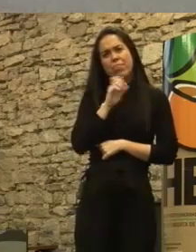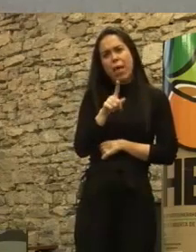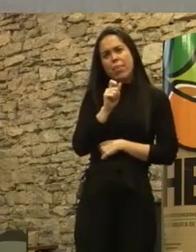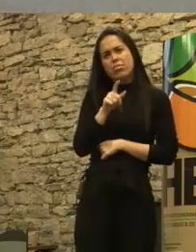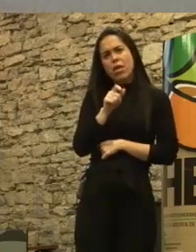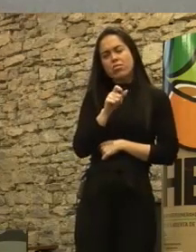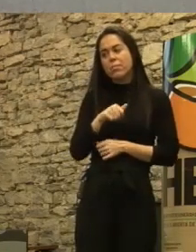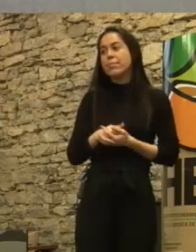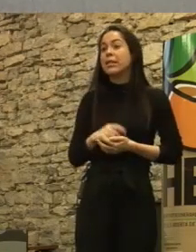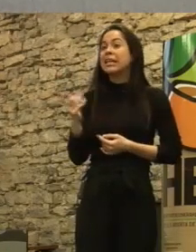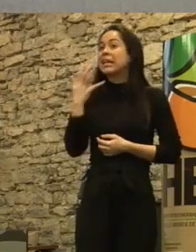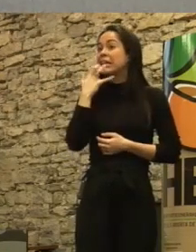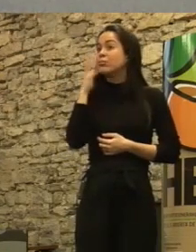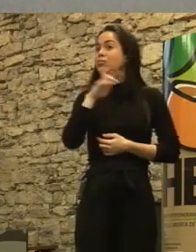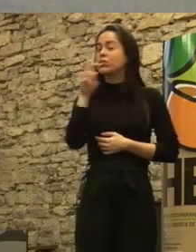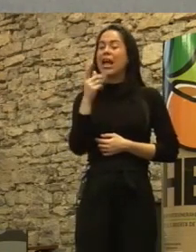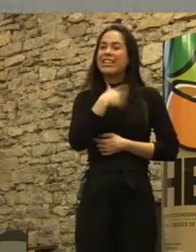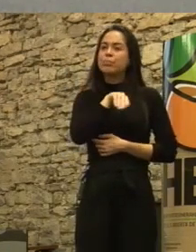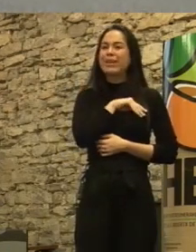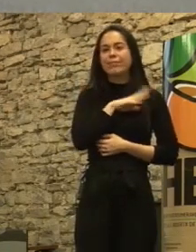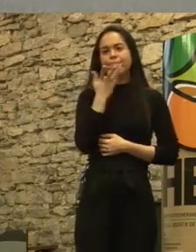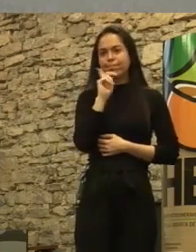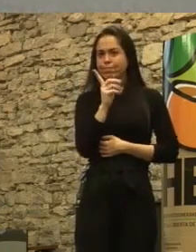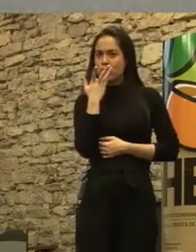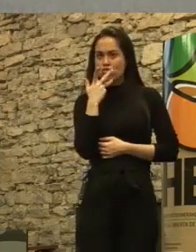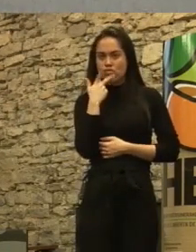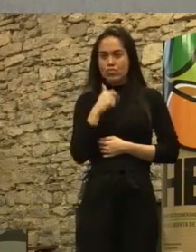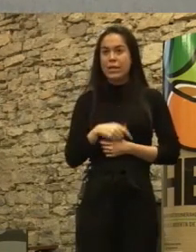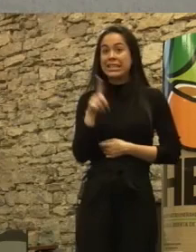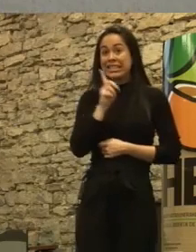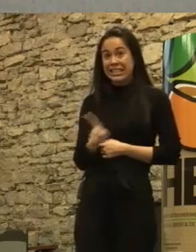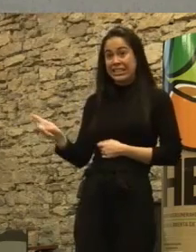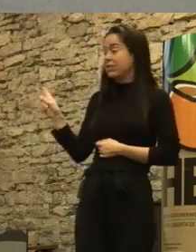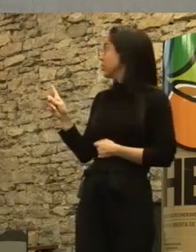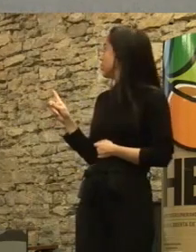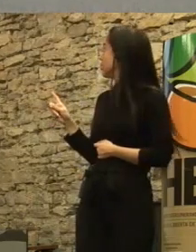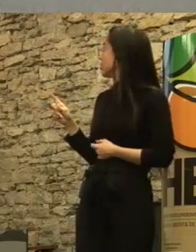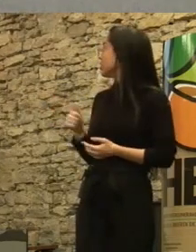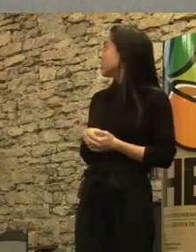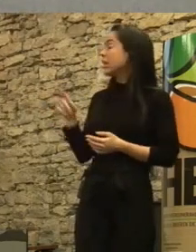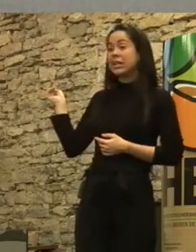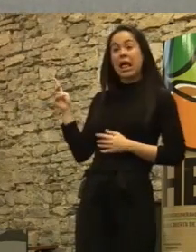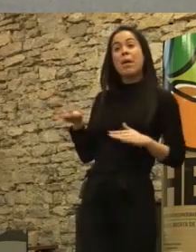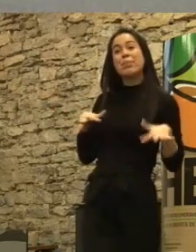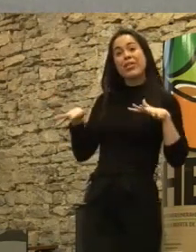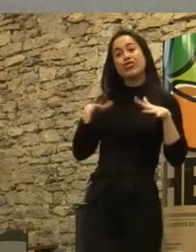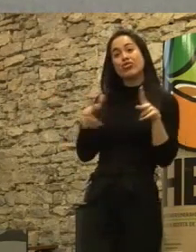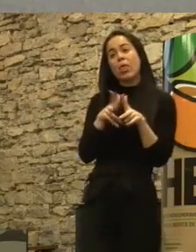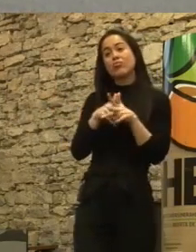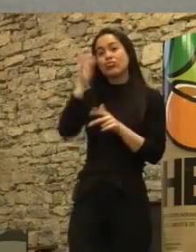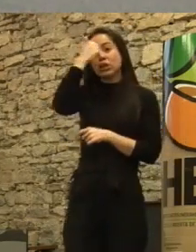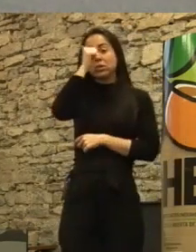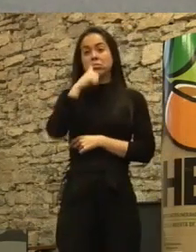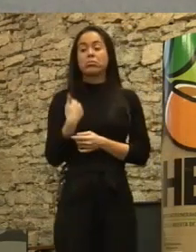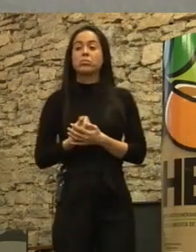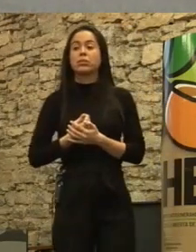clásico, que a lo mejor en España no es conocido, este no es muy conocido, es este señor. Es un caso clásico de emprendedor social. Este es un chico que estudiaba en